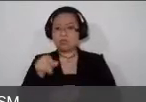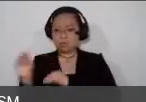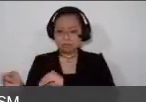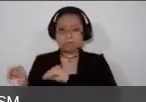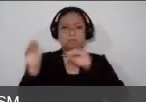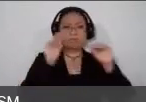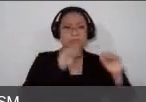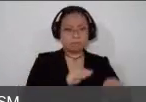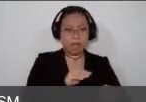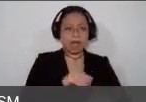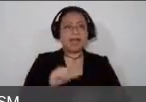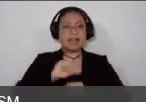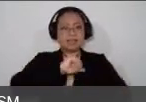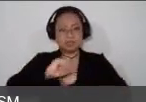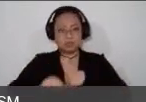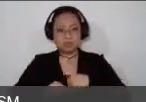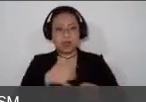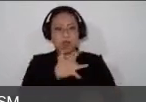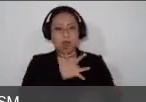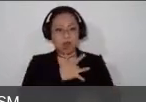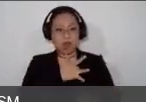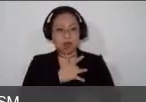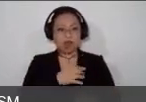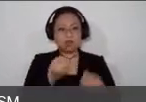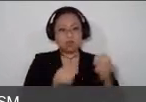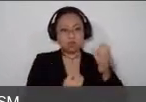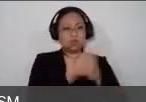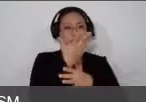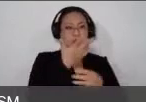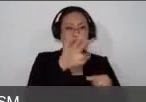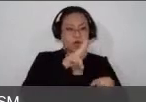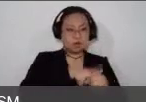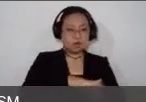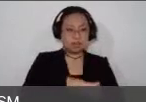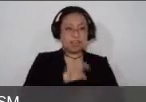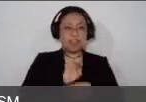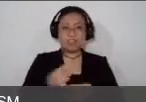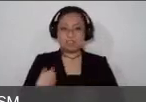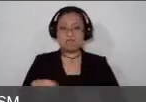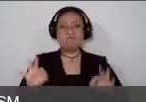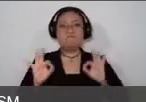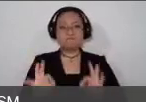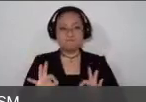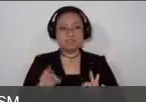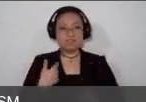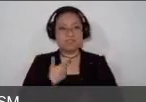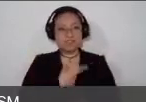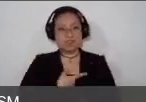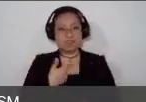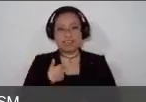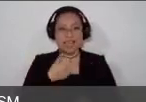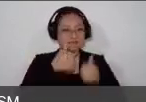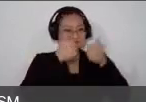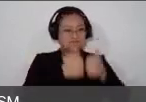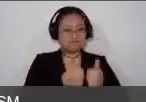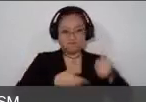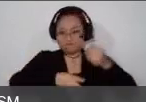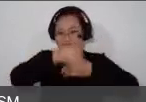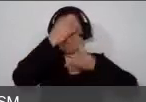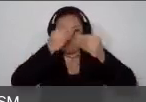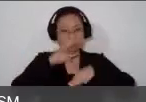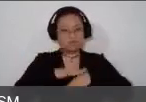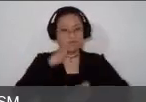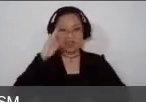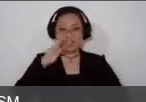cardíaca que habría un quirófano nuevo y para mí fue excelente ahí me quedé y aprendí muchísimo